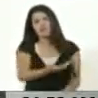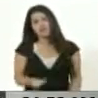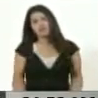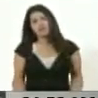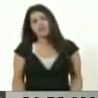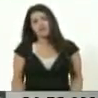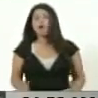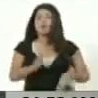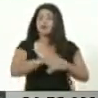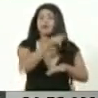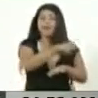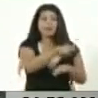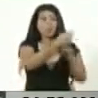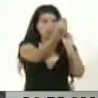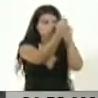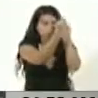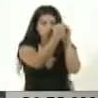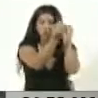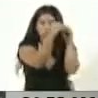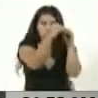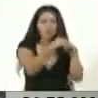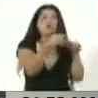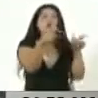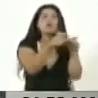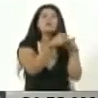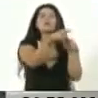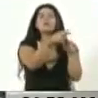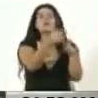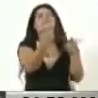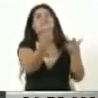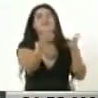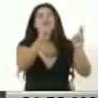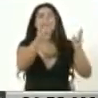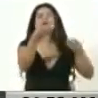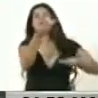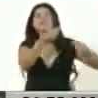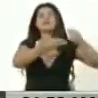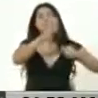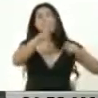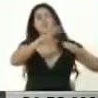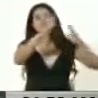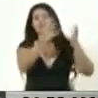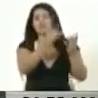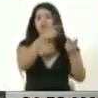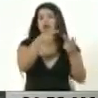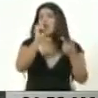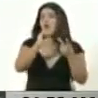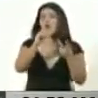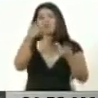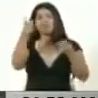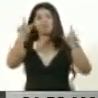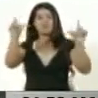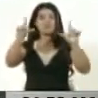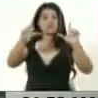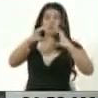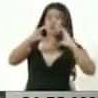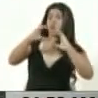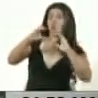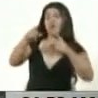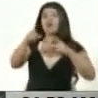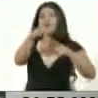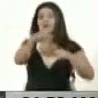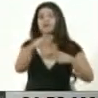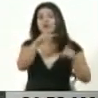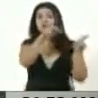fuerza, este imperio financiero, el imperio del petróleo, el imperio de los medios de comunicación, que anda detrás del